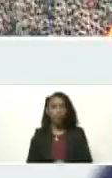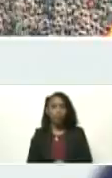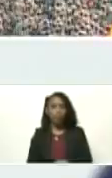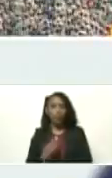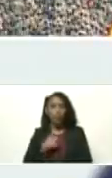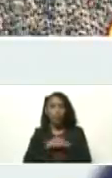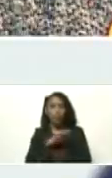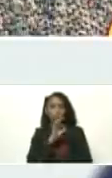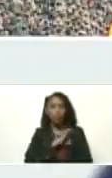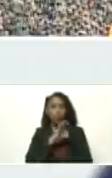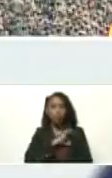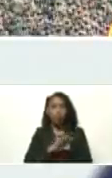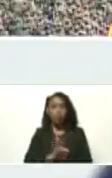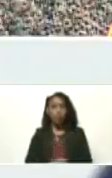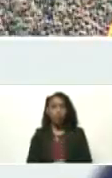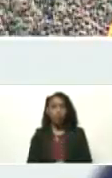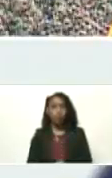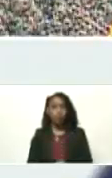Nuestro socialismo.